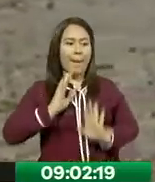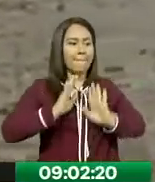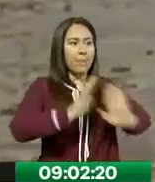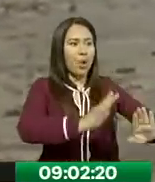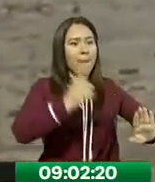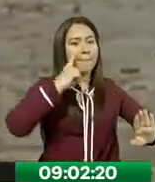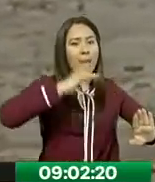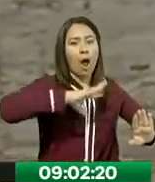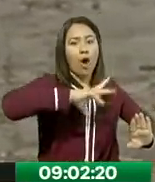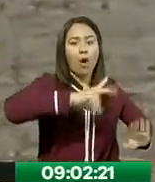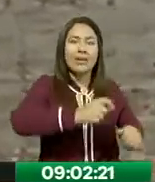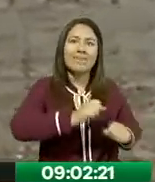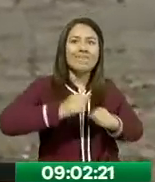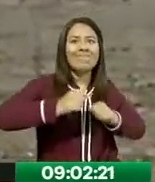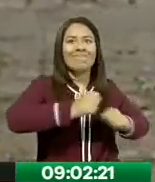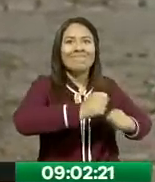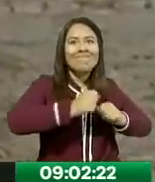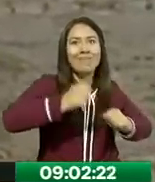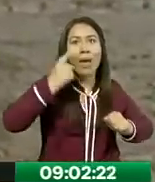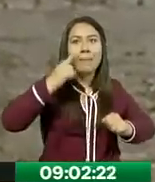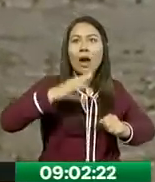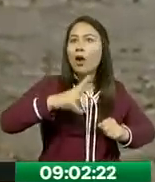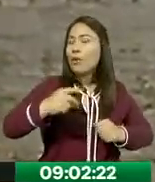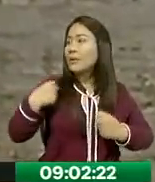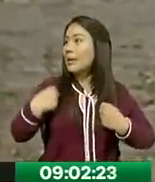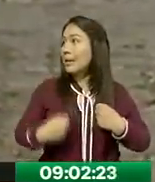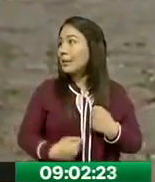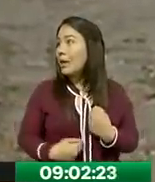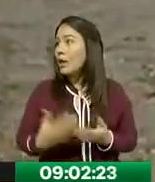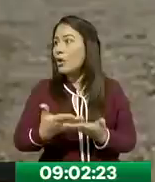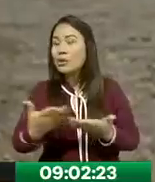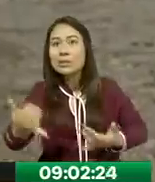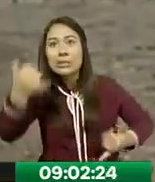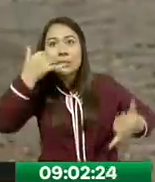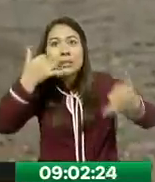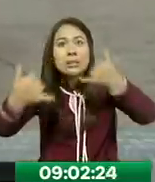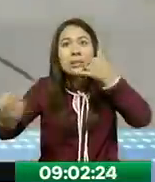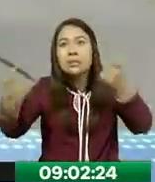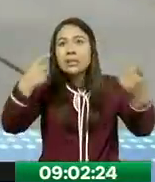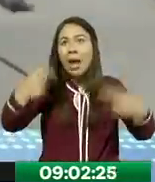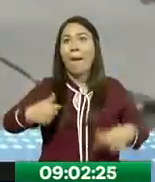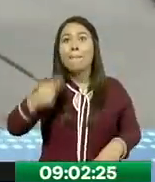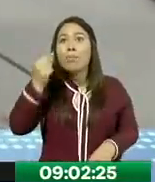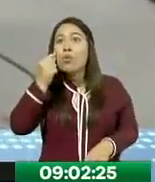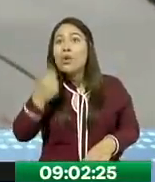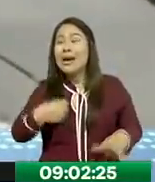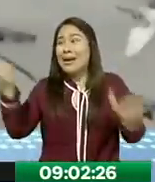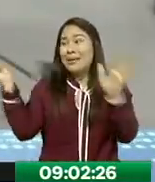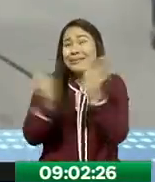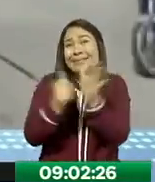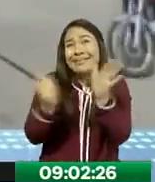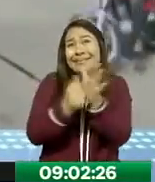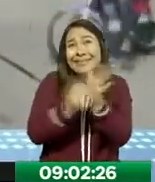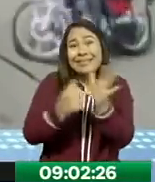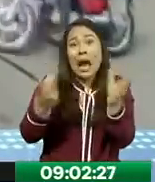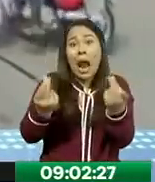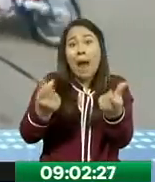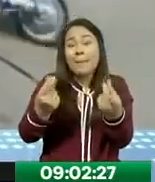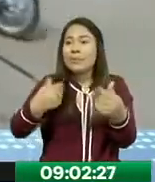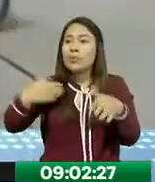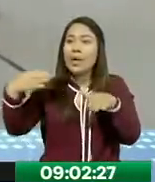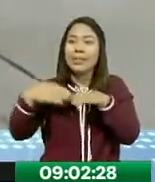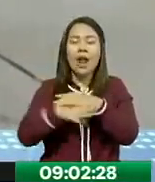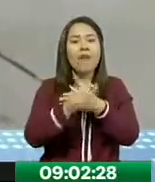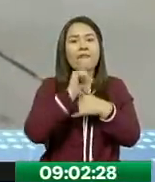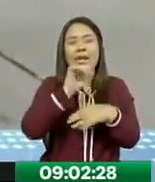interceptan, empiezan a forcejear con la joven. Ella de pronto tuvo una reacción en esos instantes que no midió